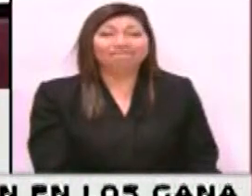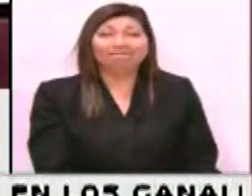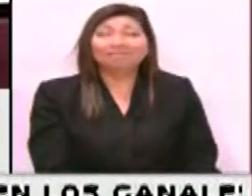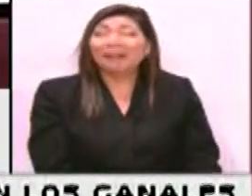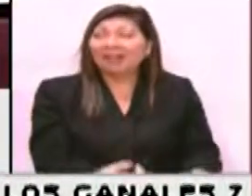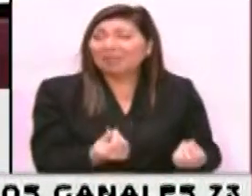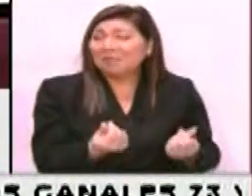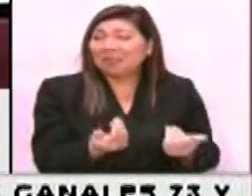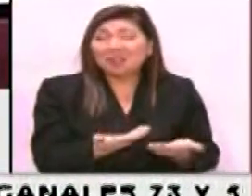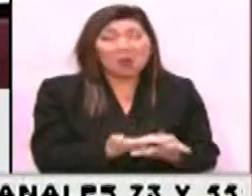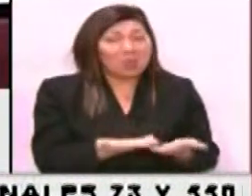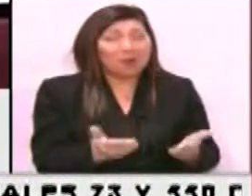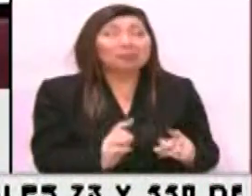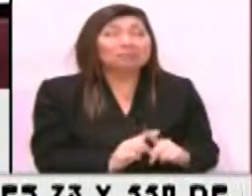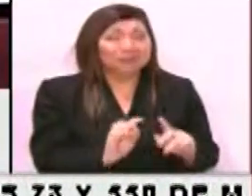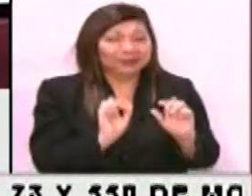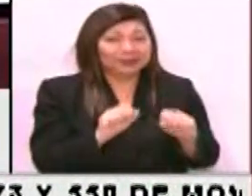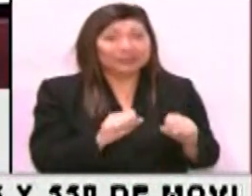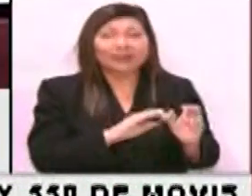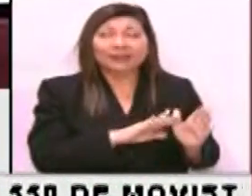de actividades. Pues muy bien,